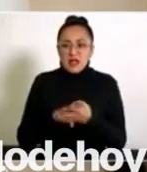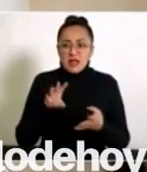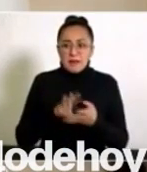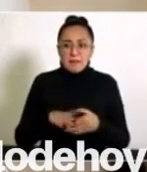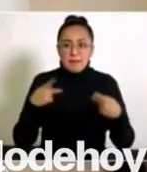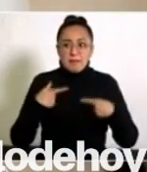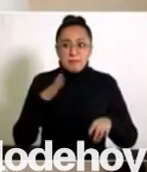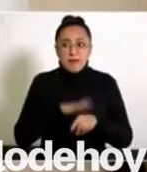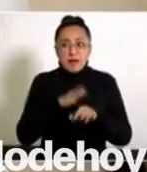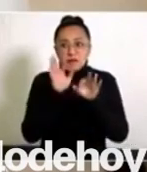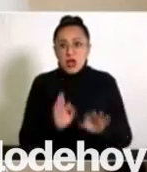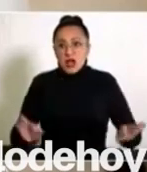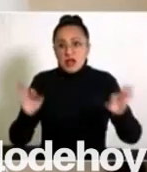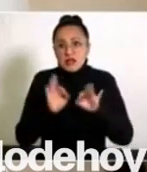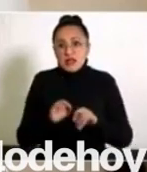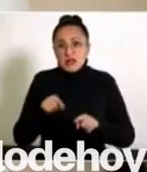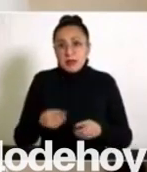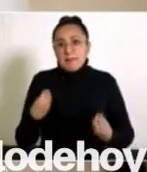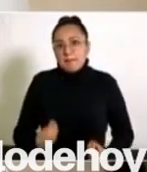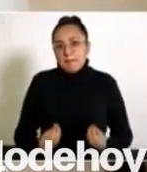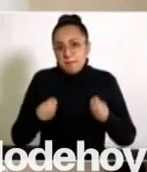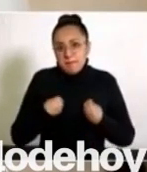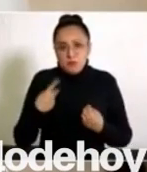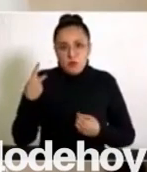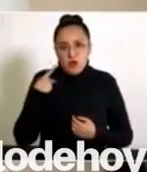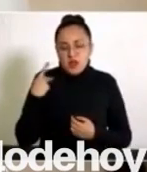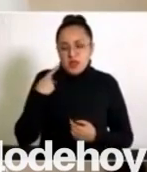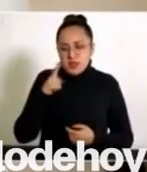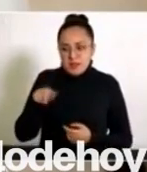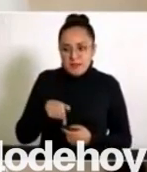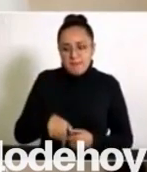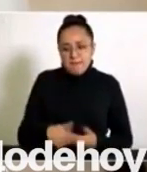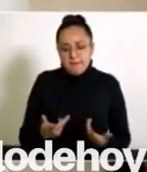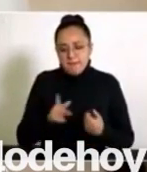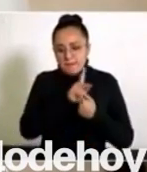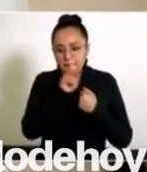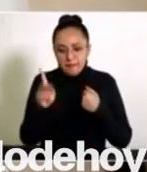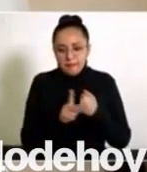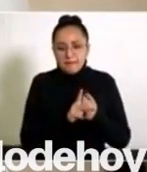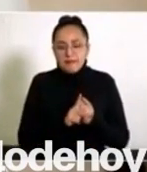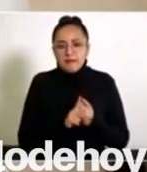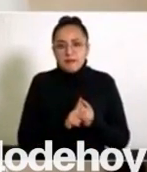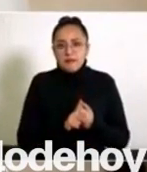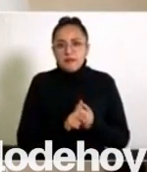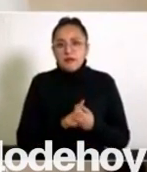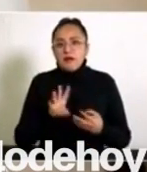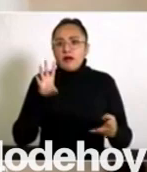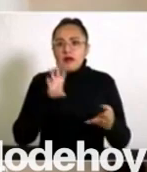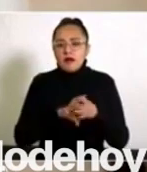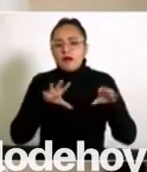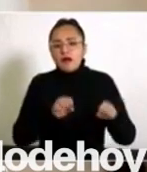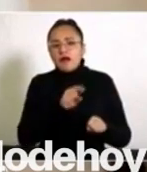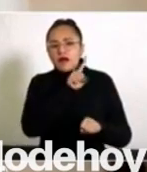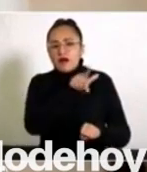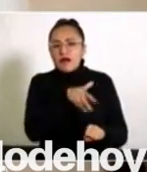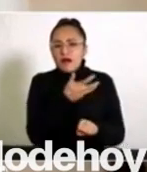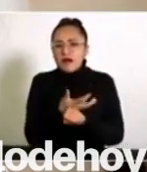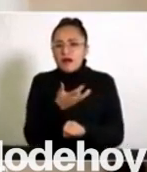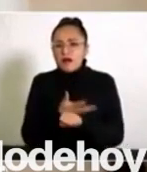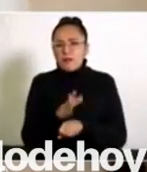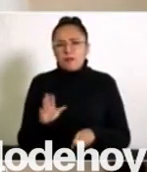importantes de la vida pública de nuestro país sigan siendo detenidos en eeuu